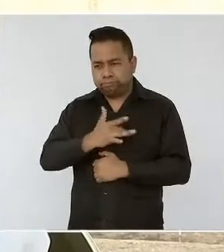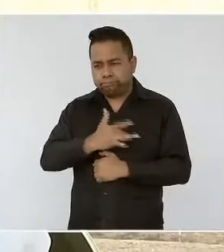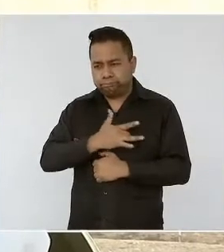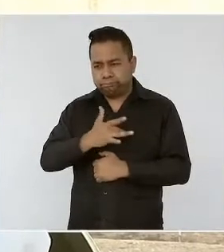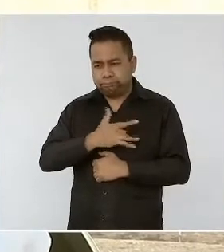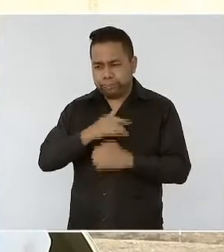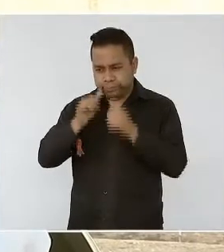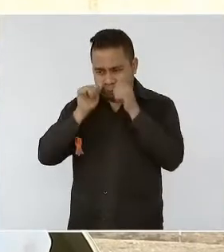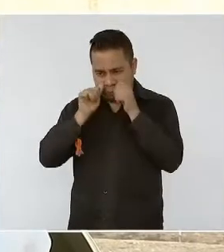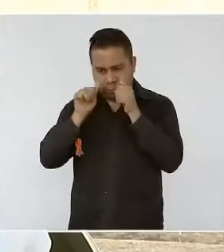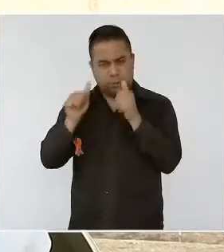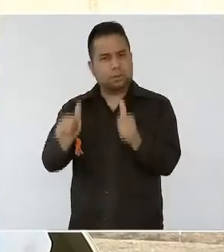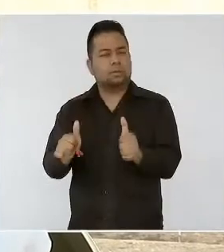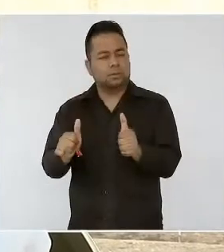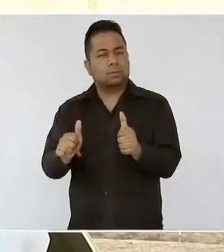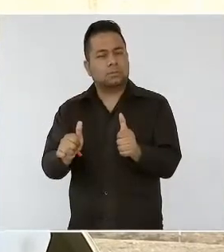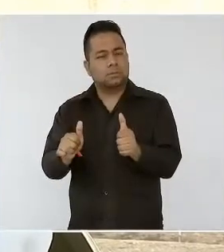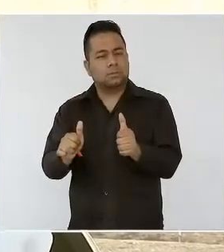siento